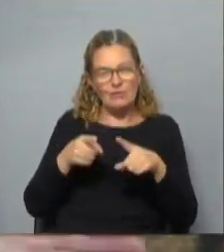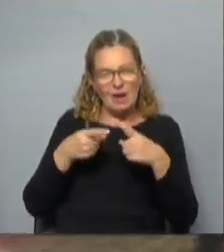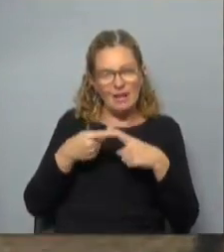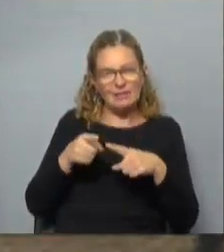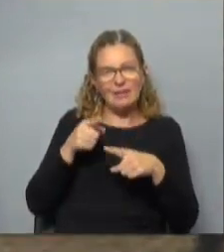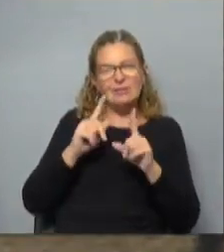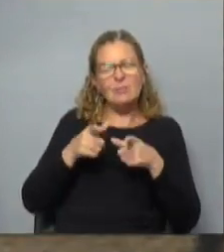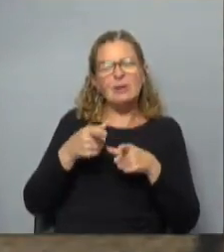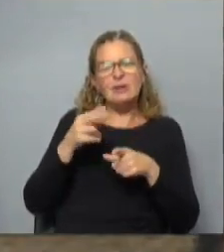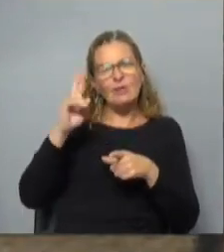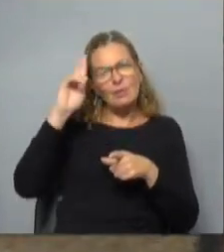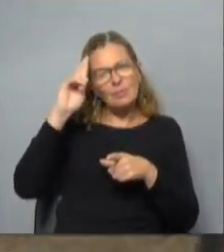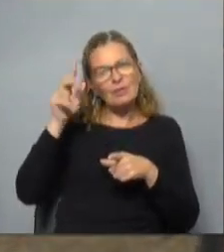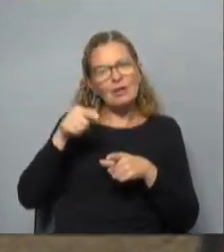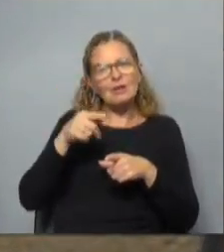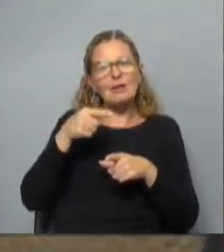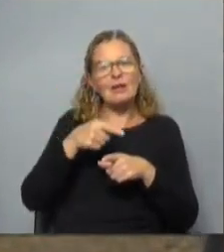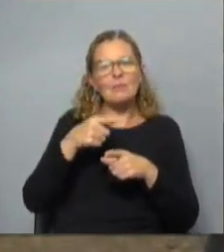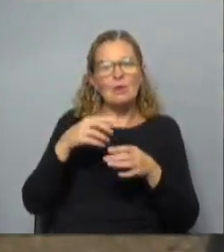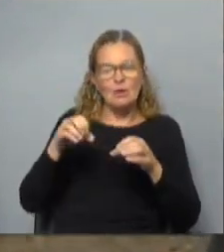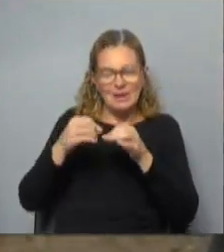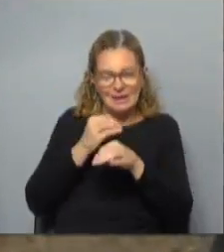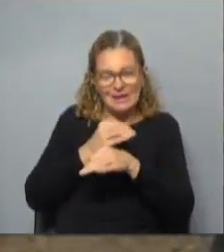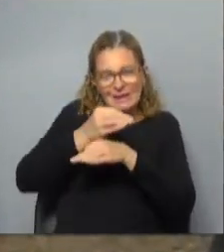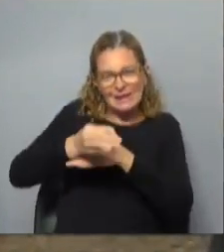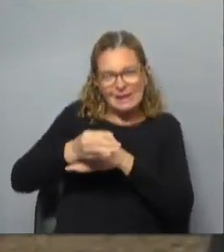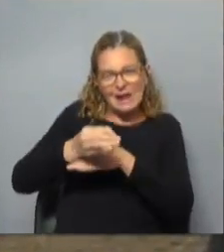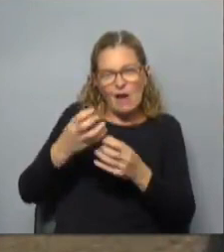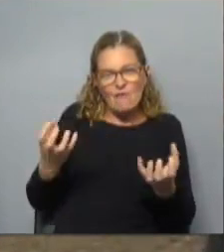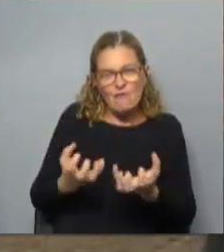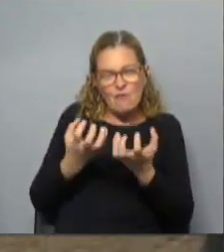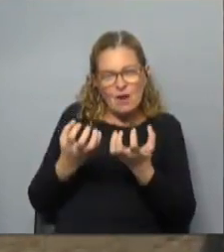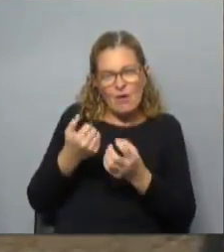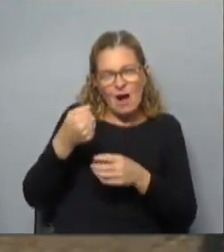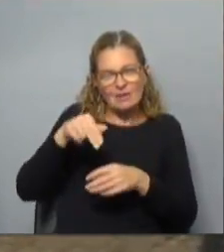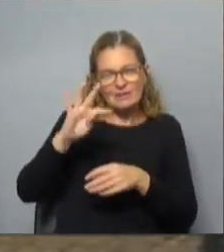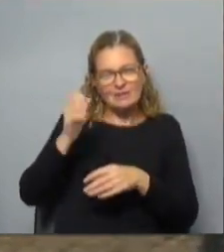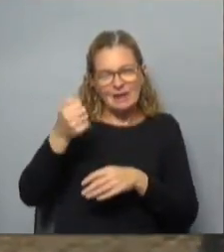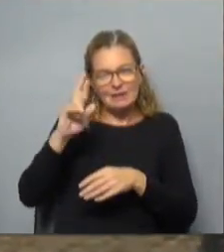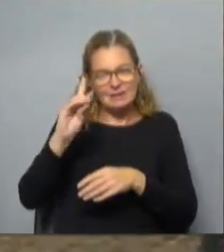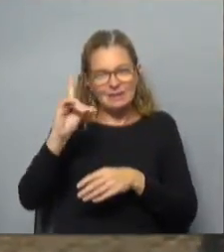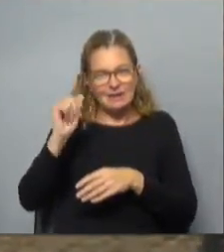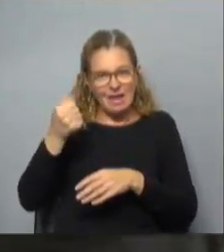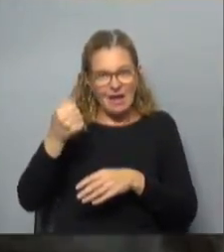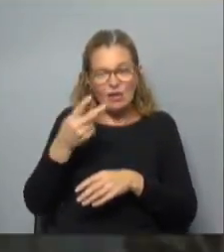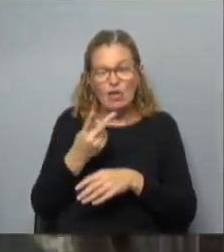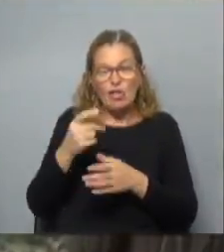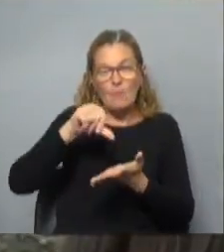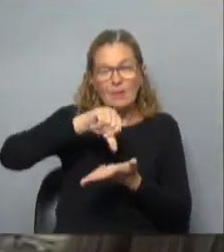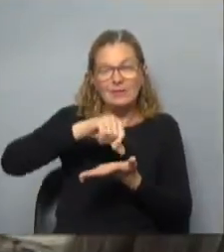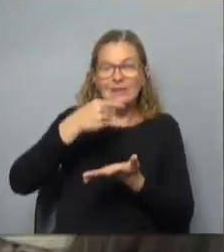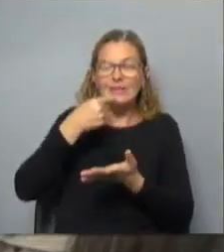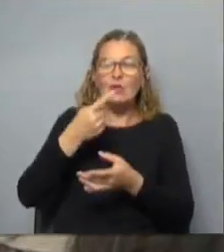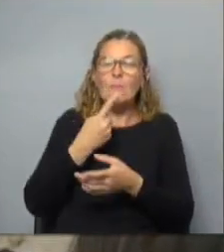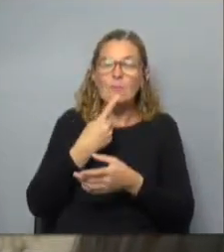inclusive respecto a la plataforma entre la isla de tierra del fuego y la antártida territorio reclamado por ambos países porque sostuvo que la